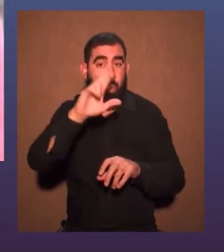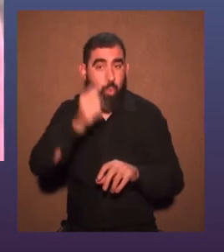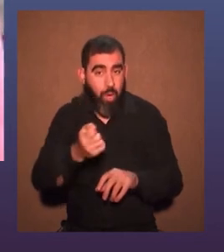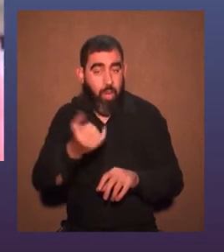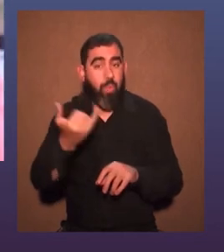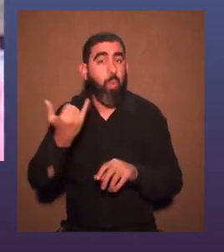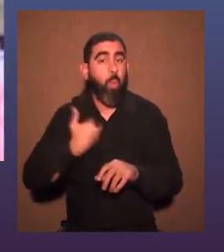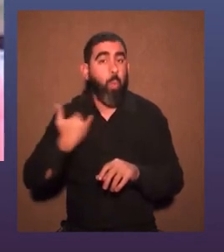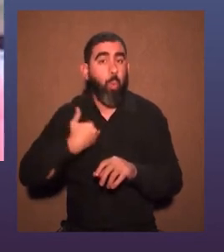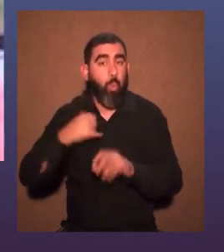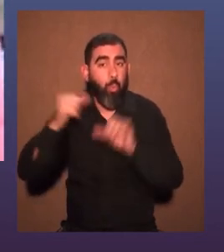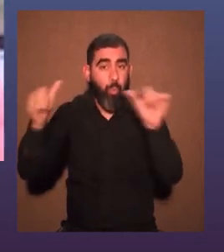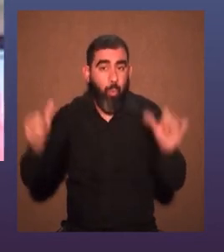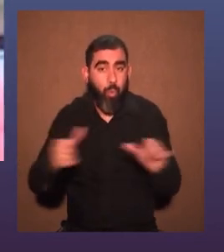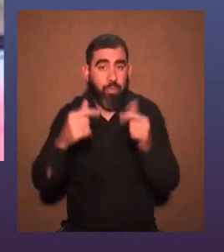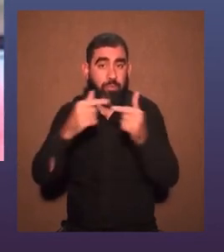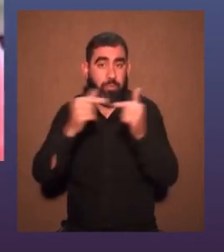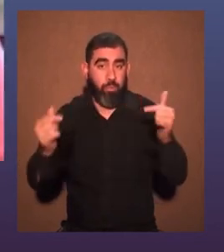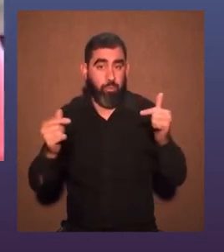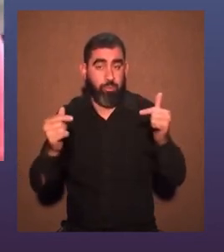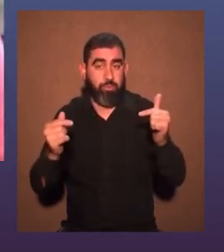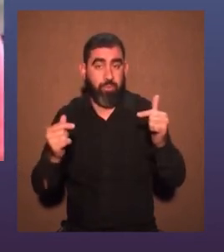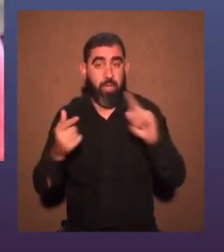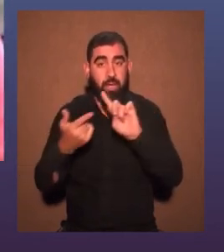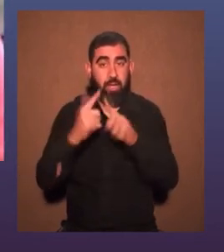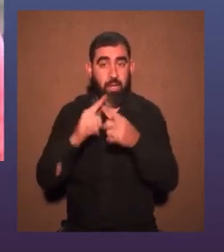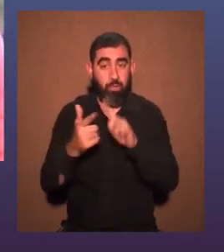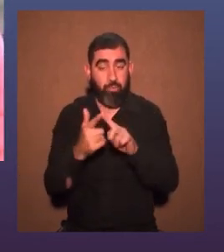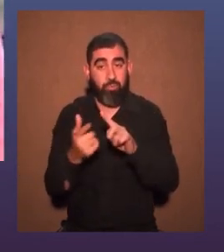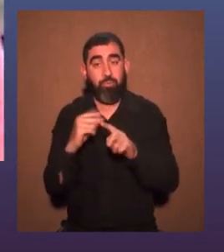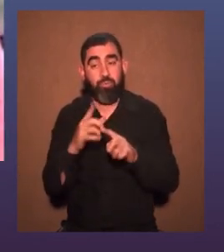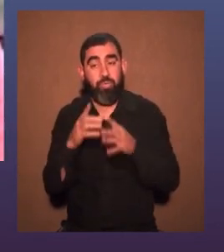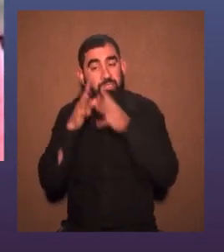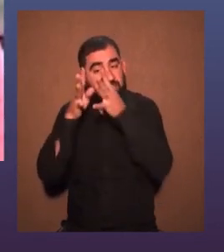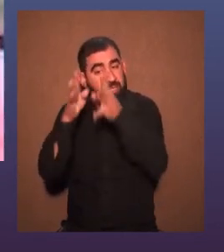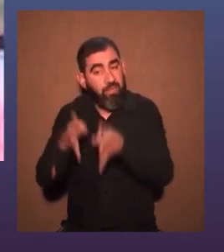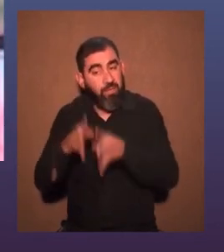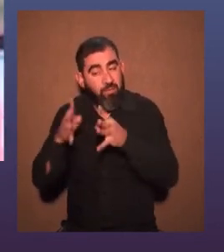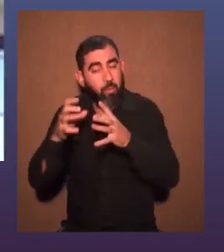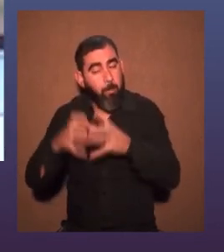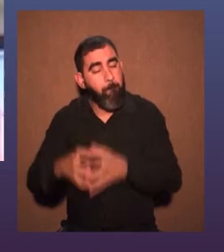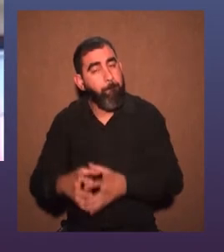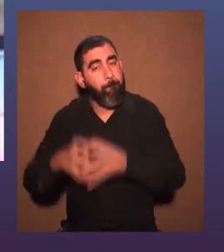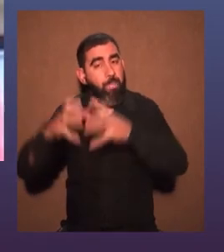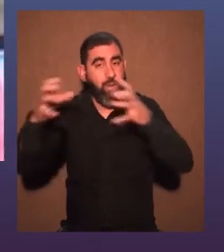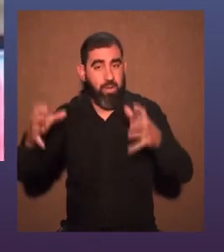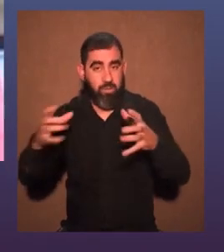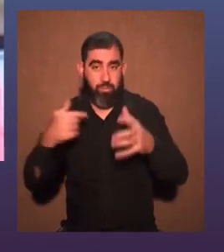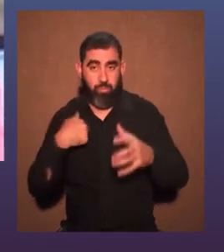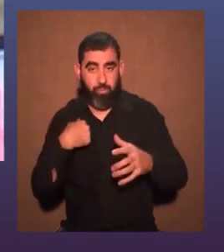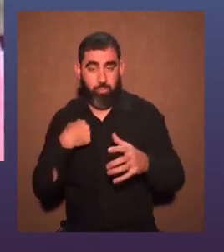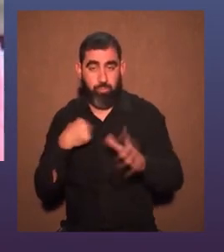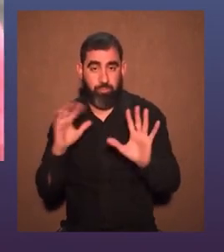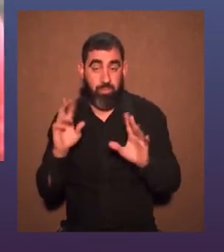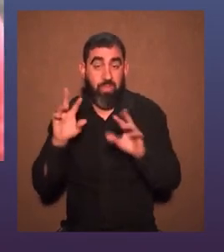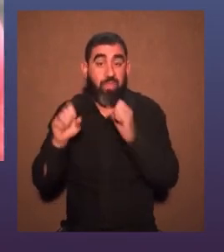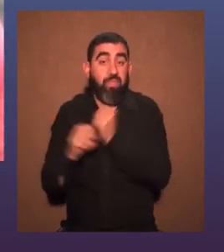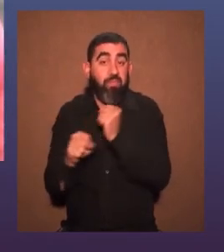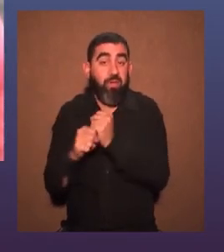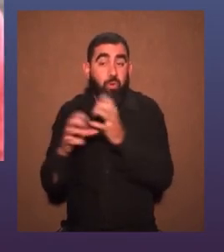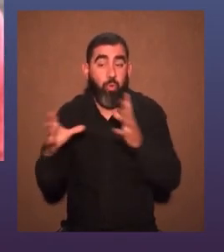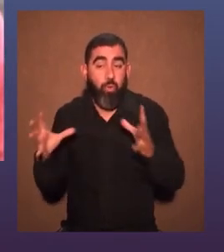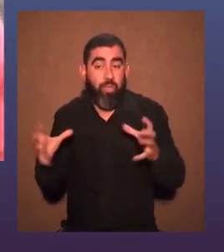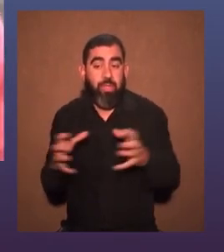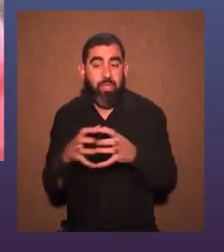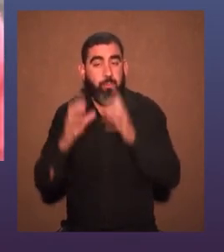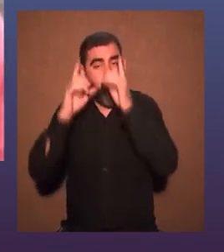se suscitan los hechos. Así que ese fue como el desafío más grande y en el que, en el trabajo de